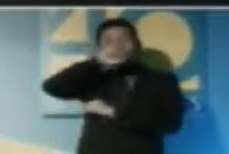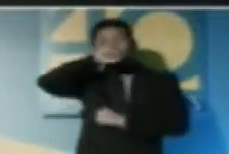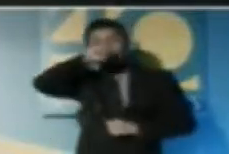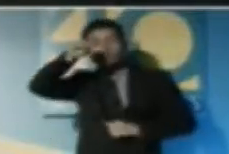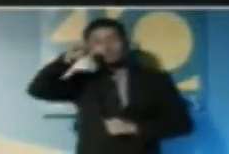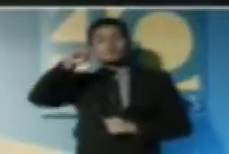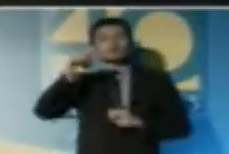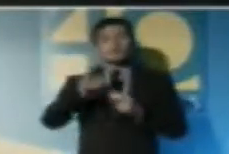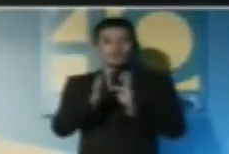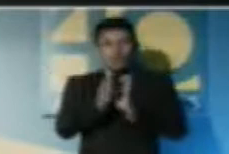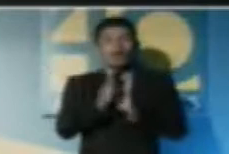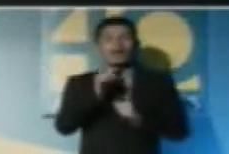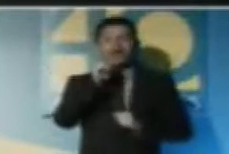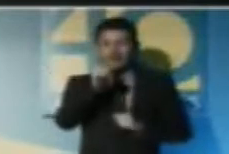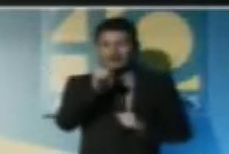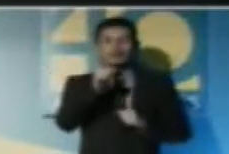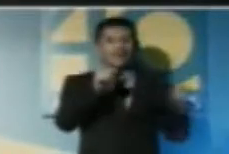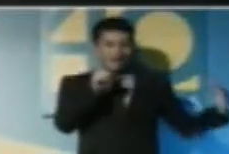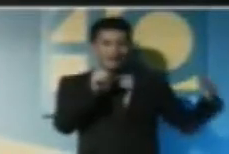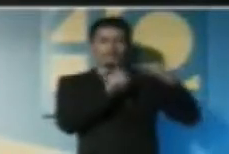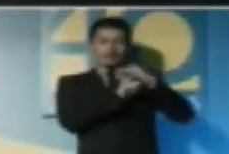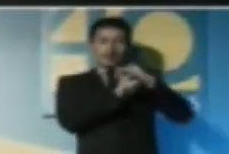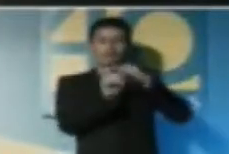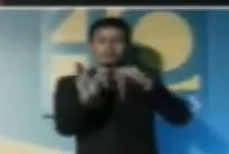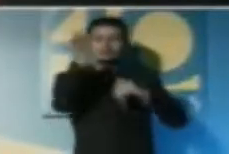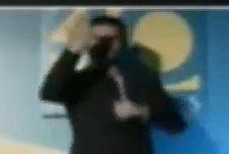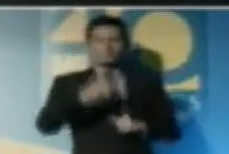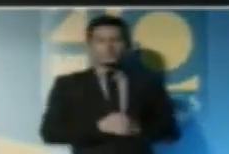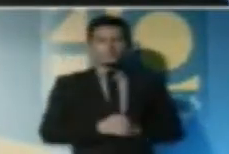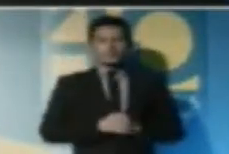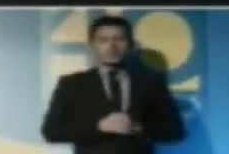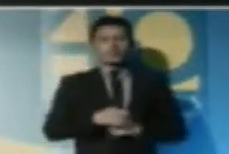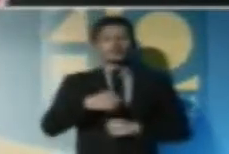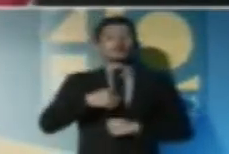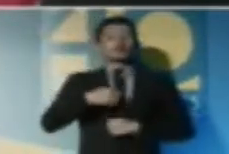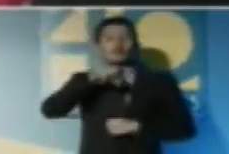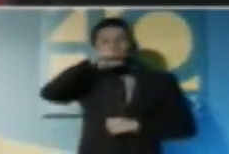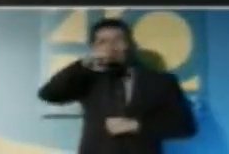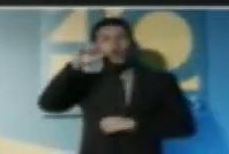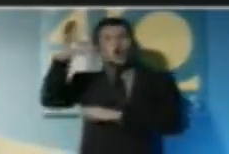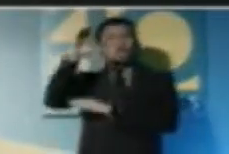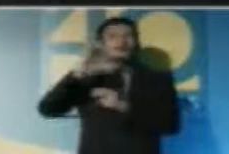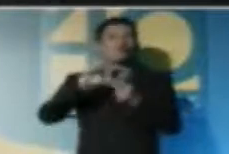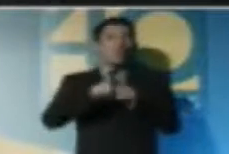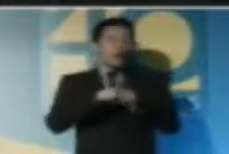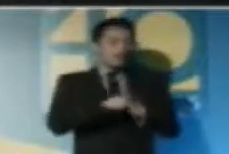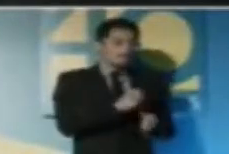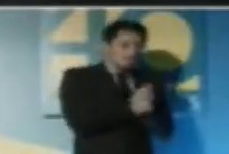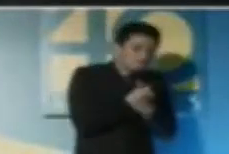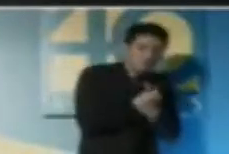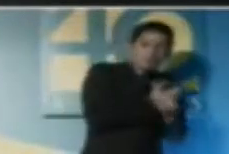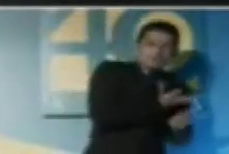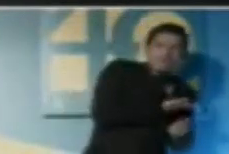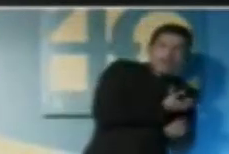trasfondo de todas estas consideraciones. Y querer a la patria es como querer a la madre o a los hijos, con